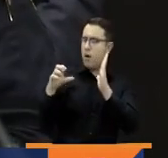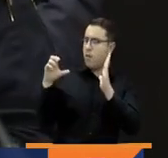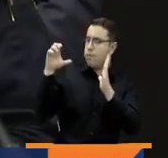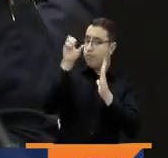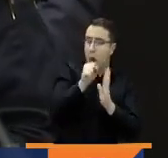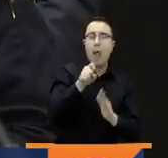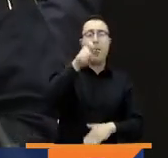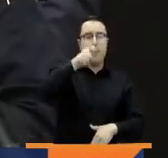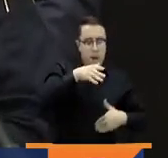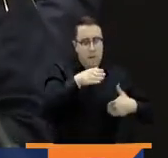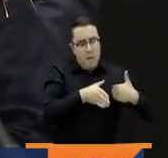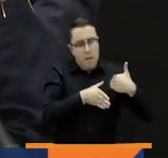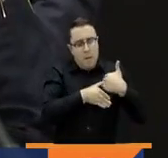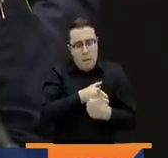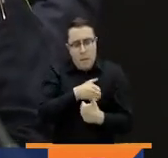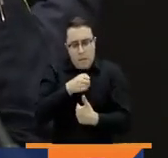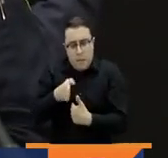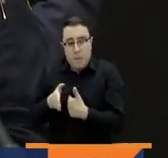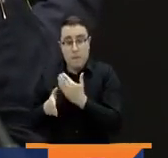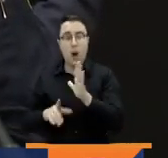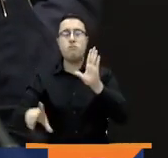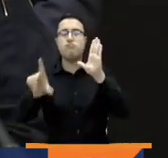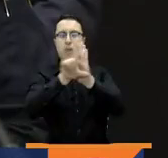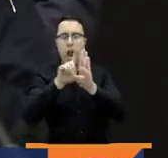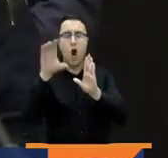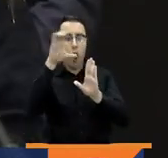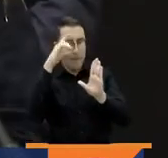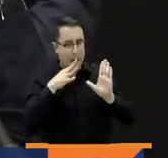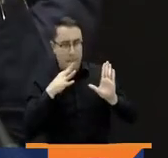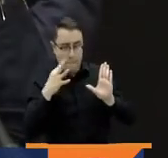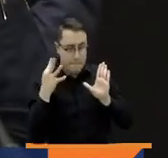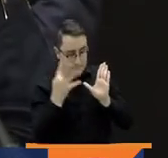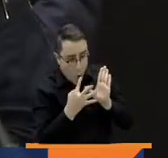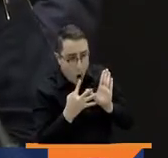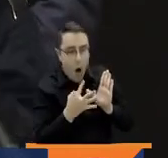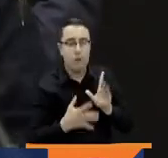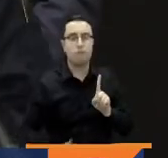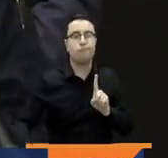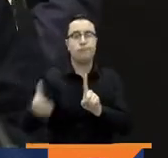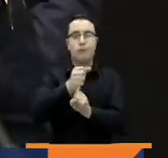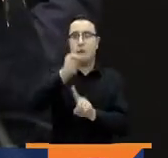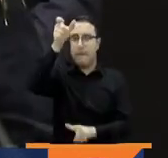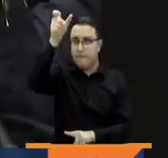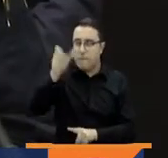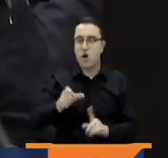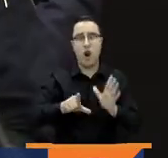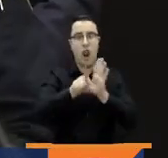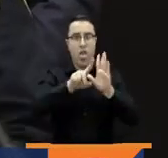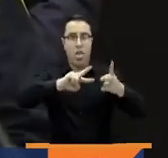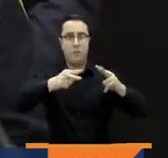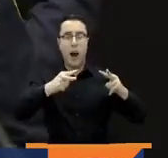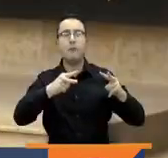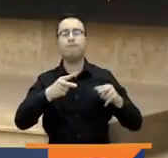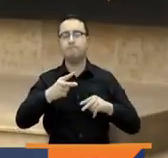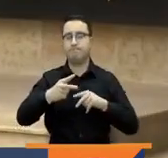proceso y de acuerdo con la ley colombiana, se ha comprobado que ha cometido un acto contrario a la ley.